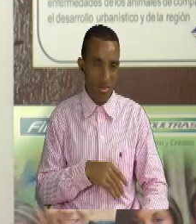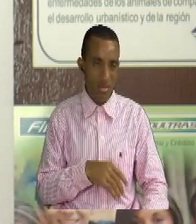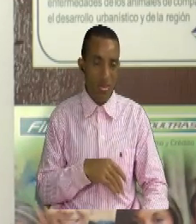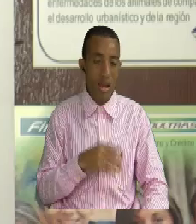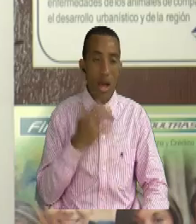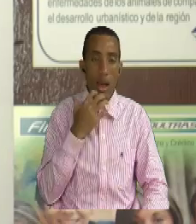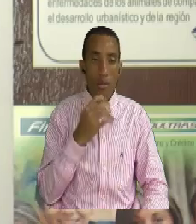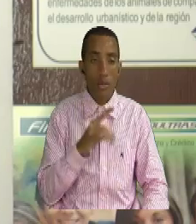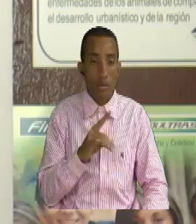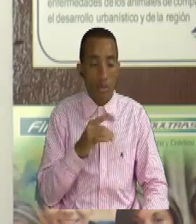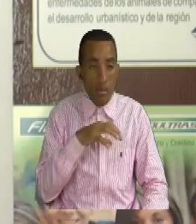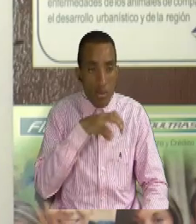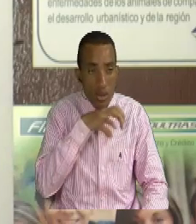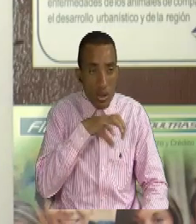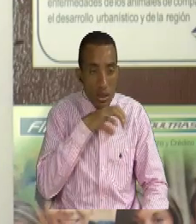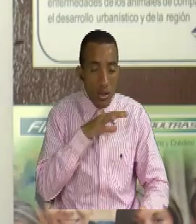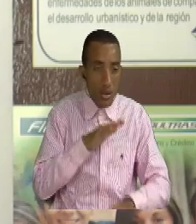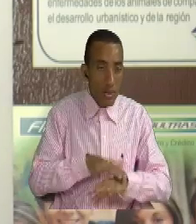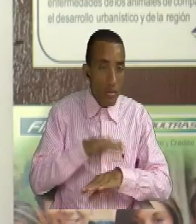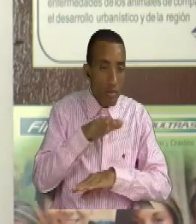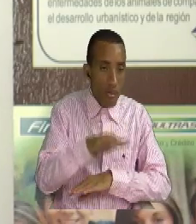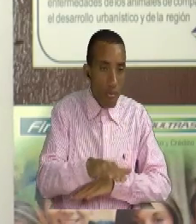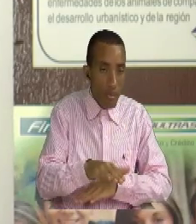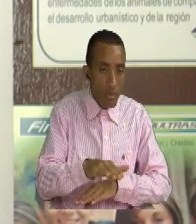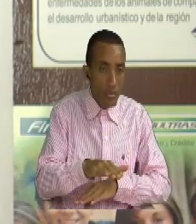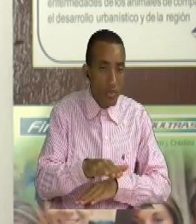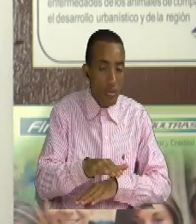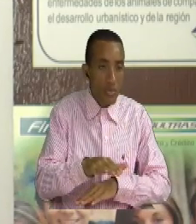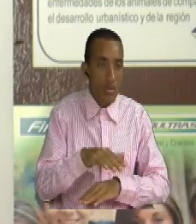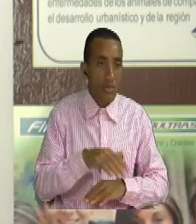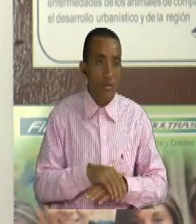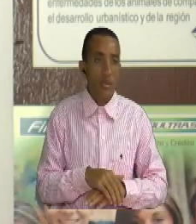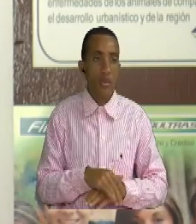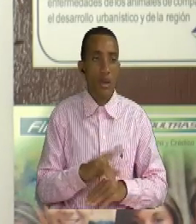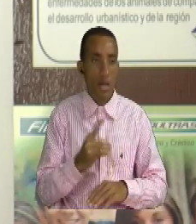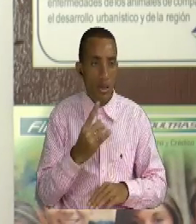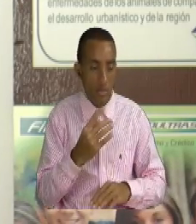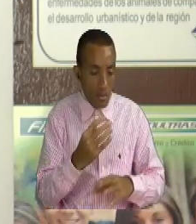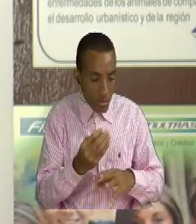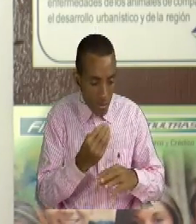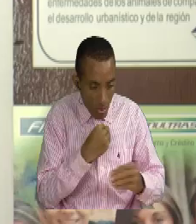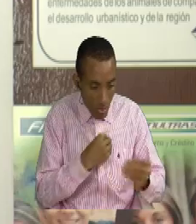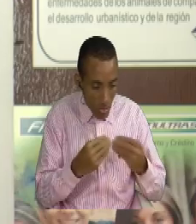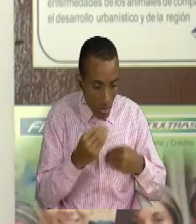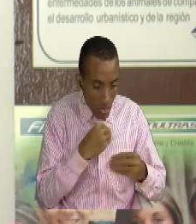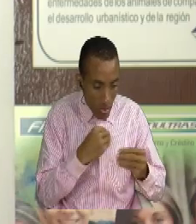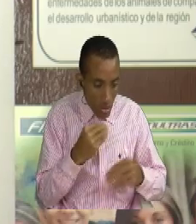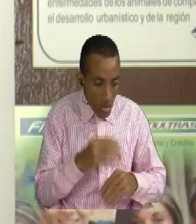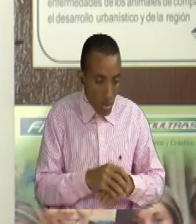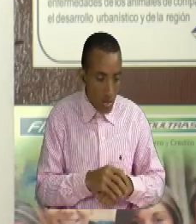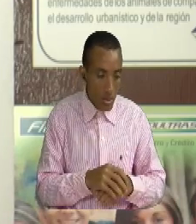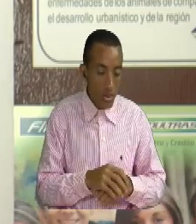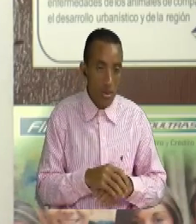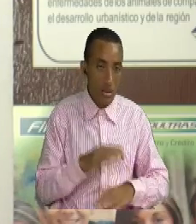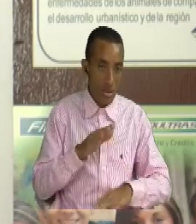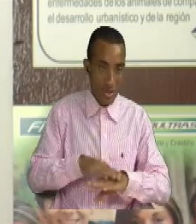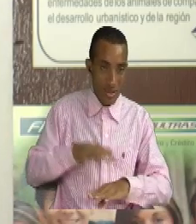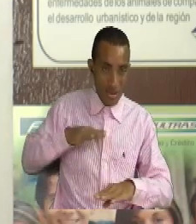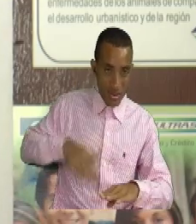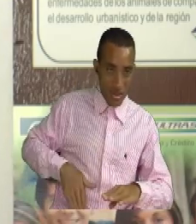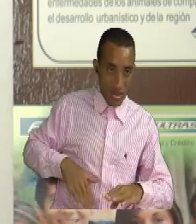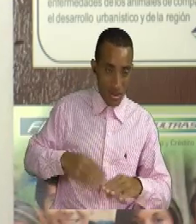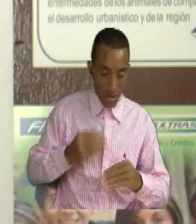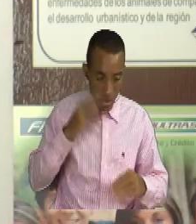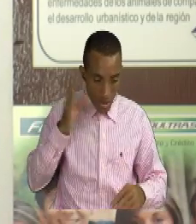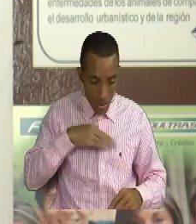perros, las causas por las cuales ellos toman olor a feo es ocasionado por diferentes problemas que